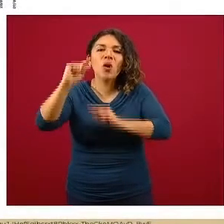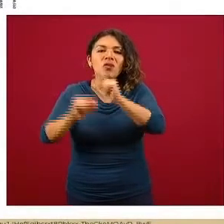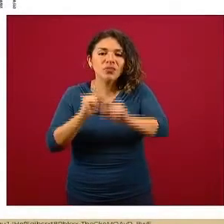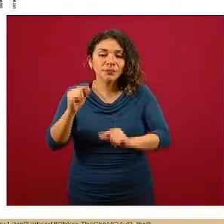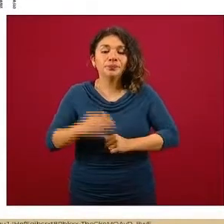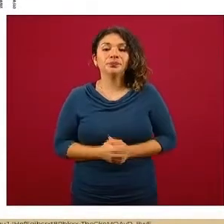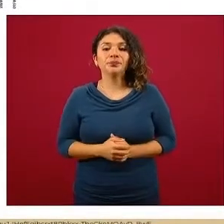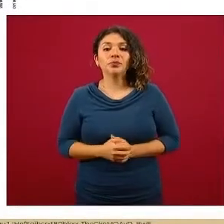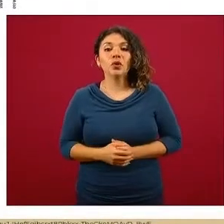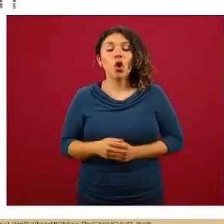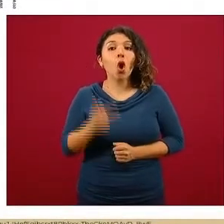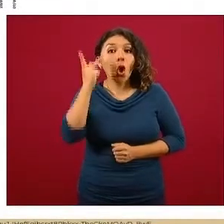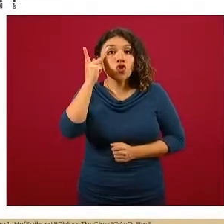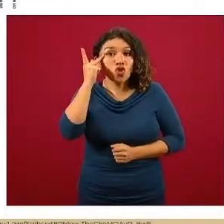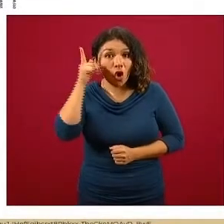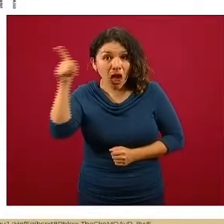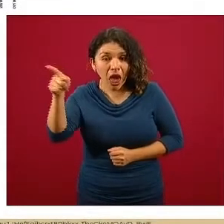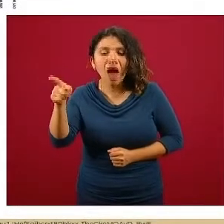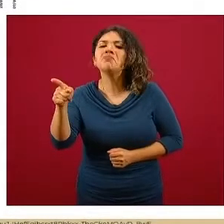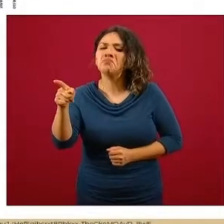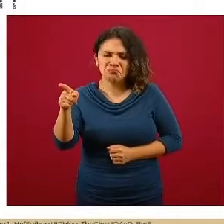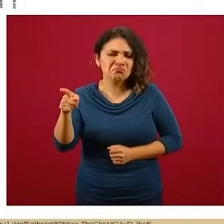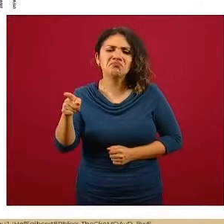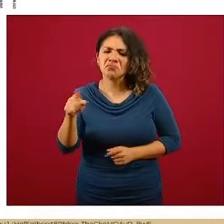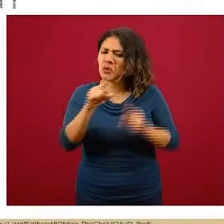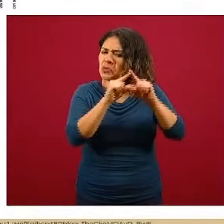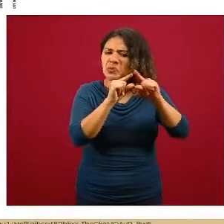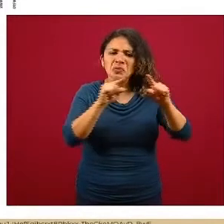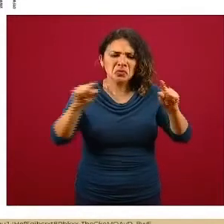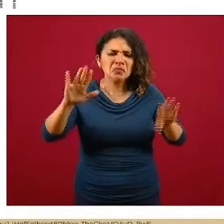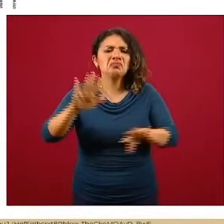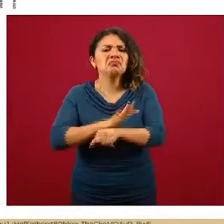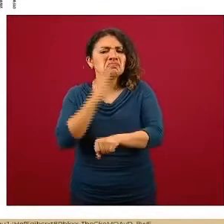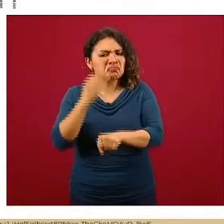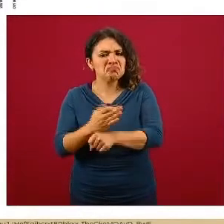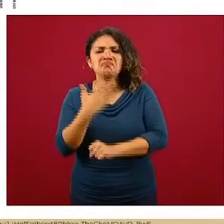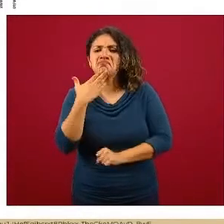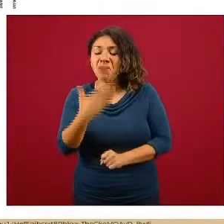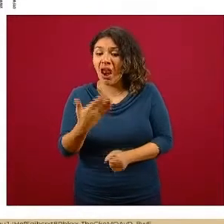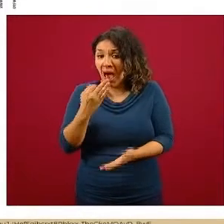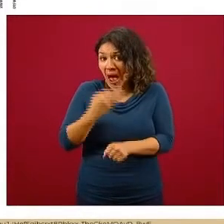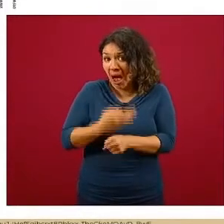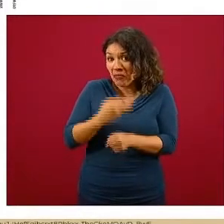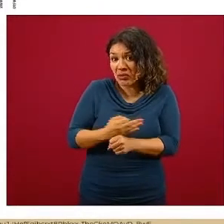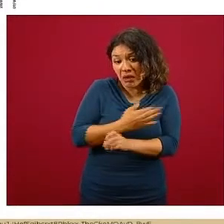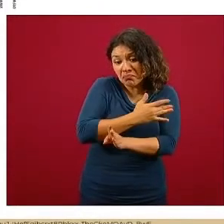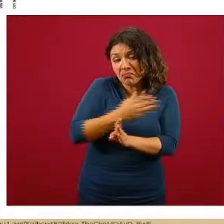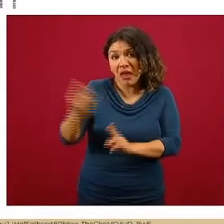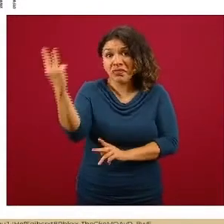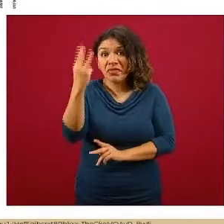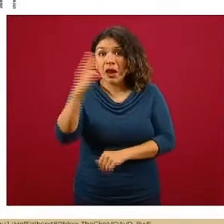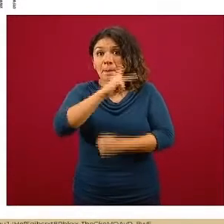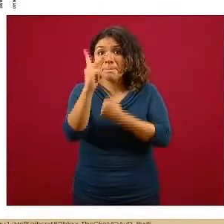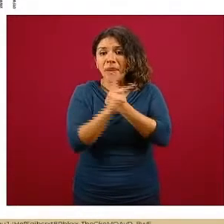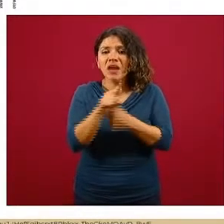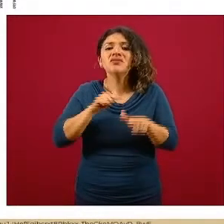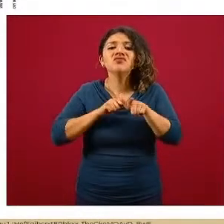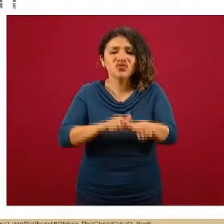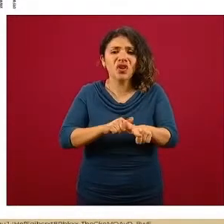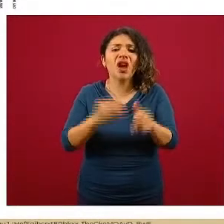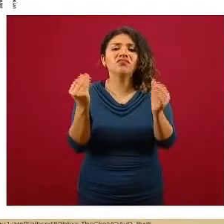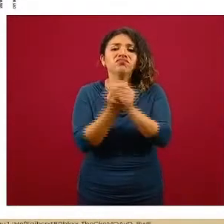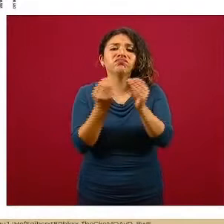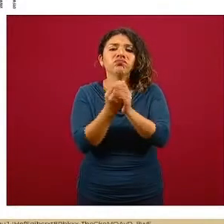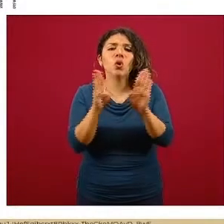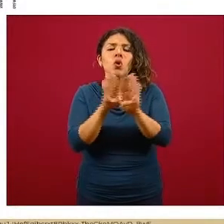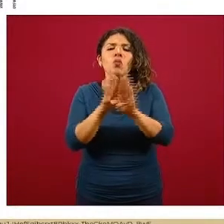casos. Corea se ha mantenido prácticamente estable y pues hasta ahorita estos países siguen con esta clasificación